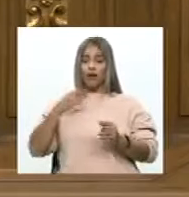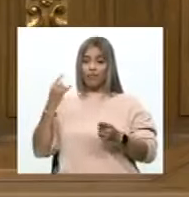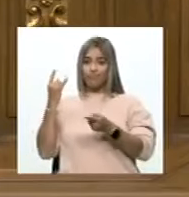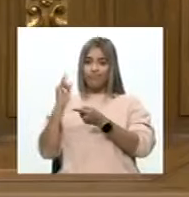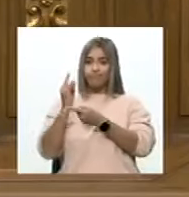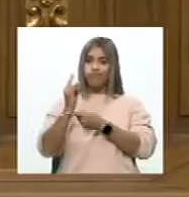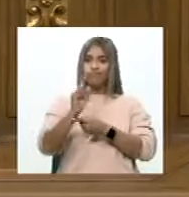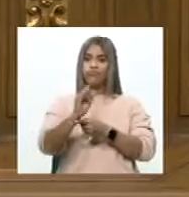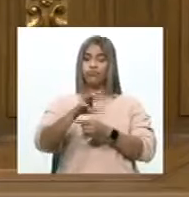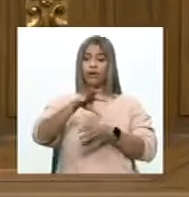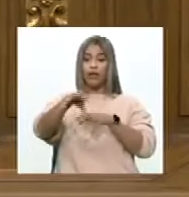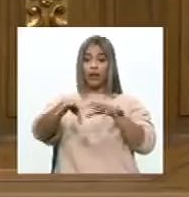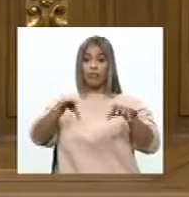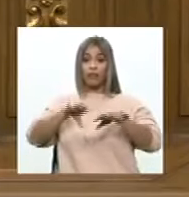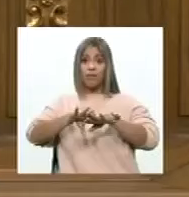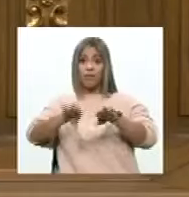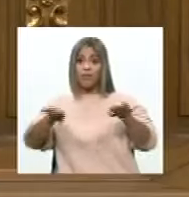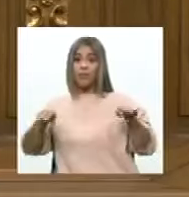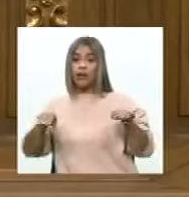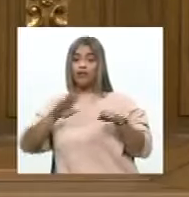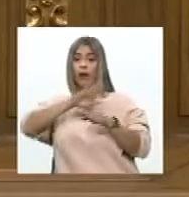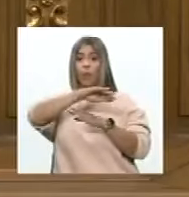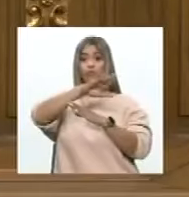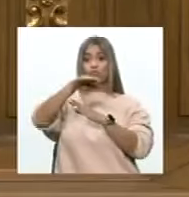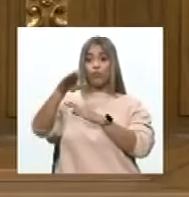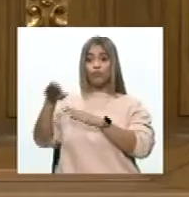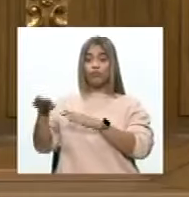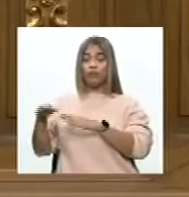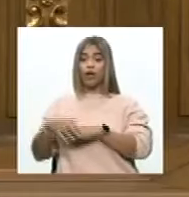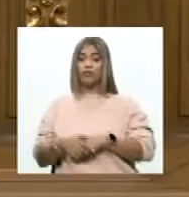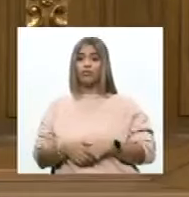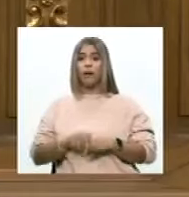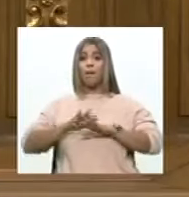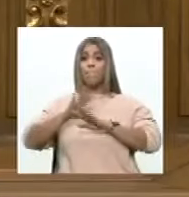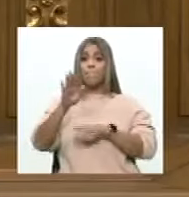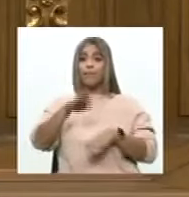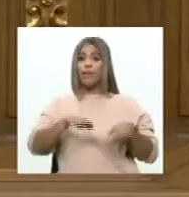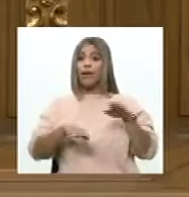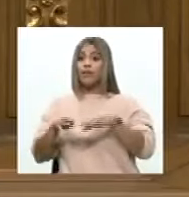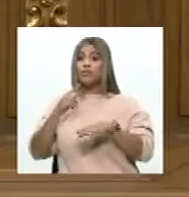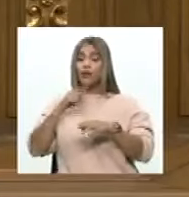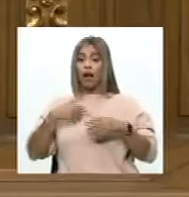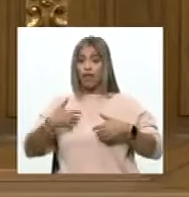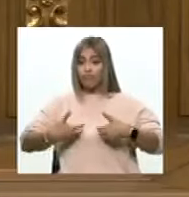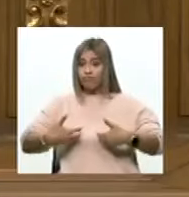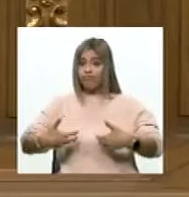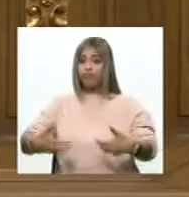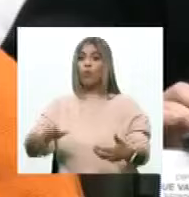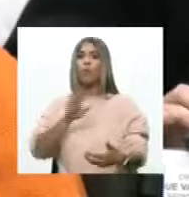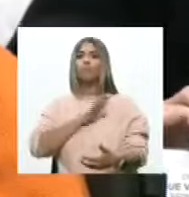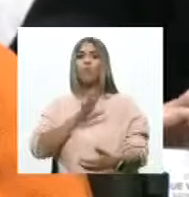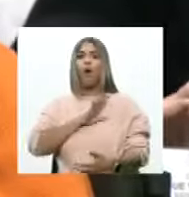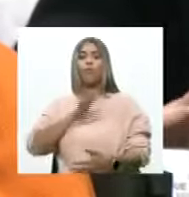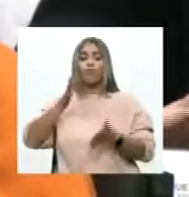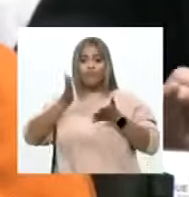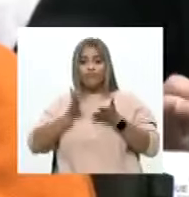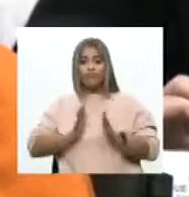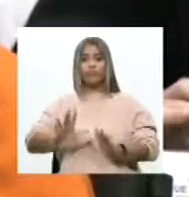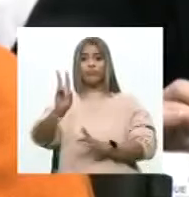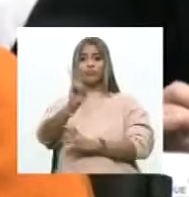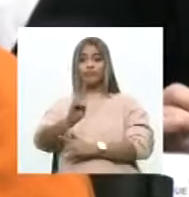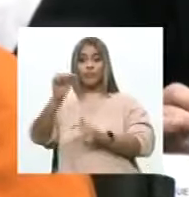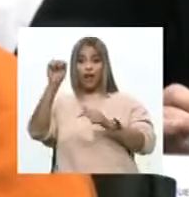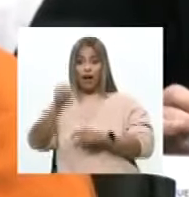nuestras islas, nuestras montañas, nuestros mares, nuestra riqueza son de los venezolanos y venezolanas.